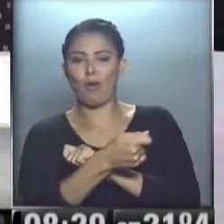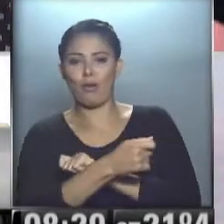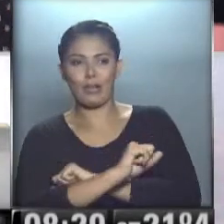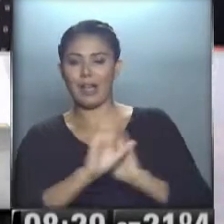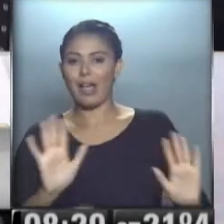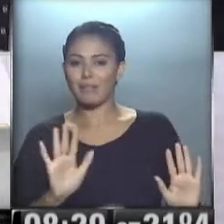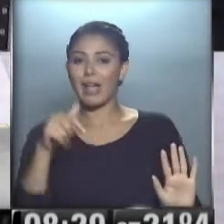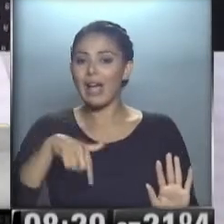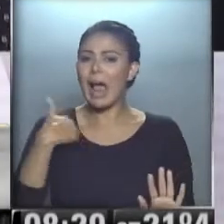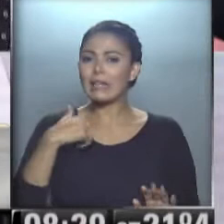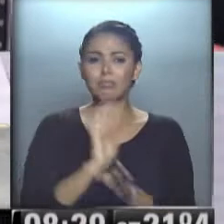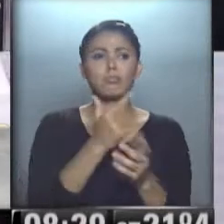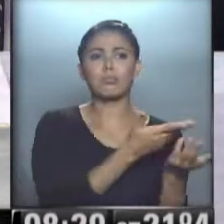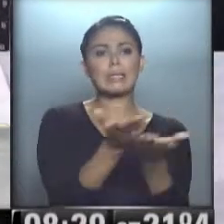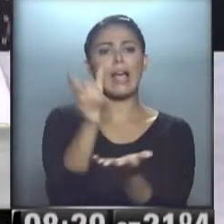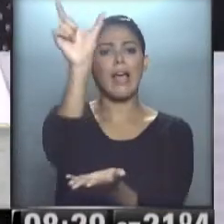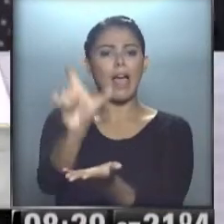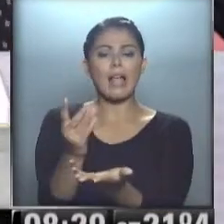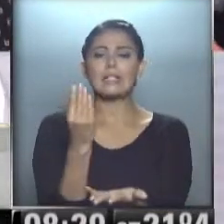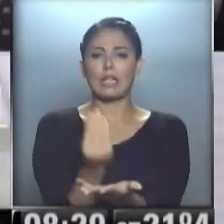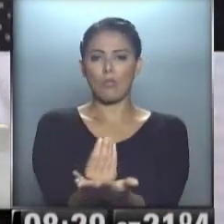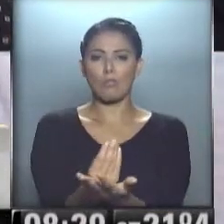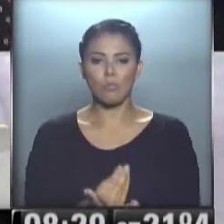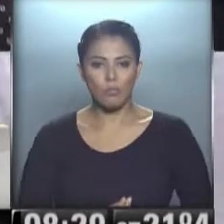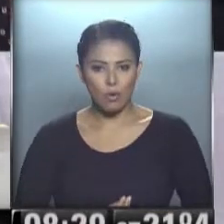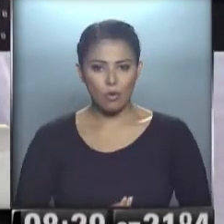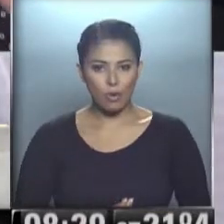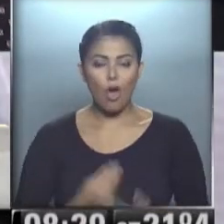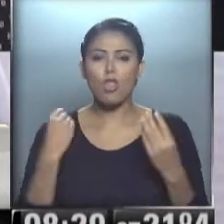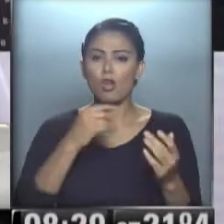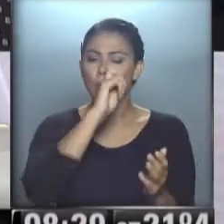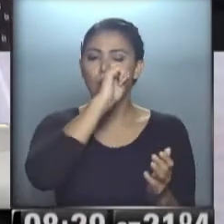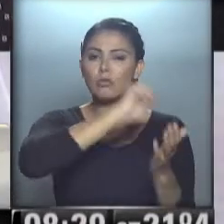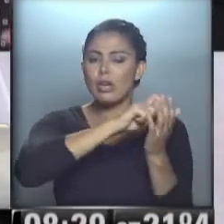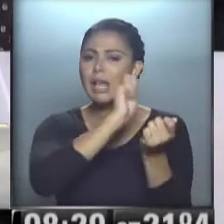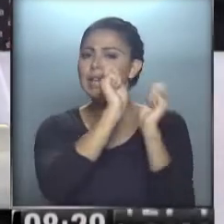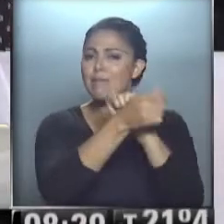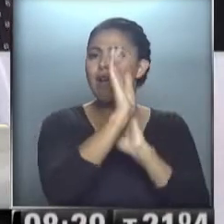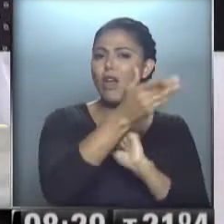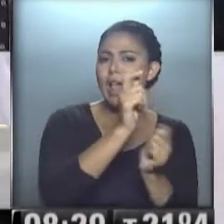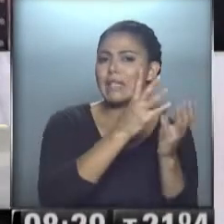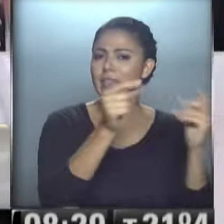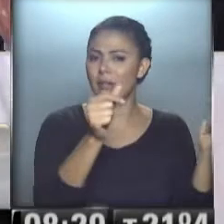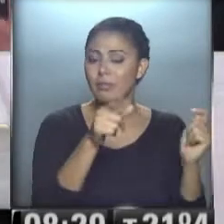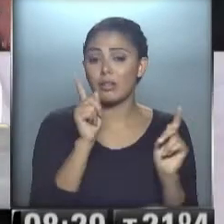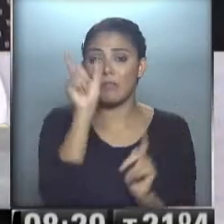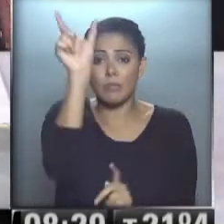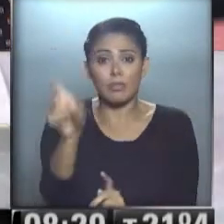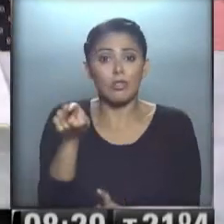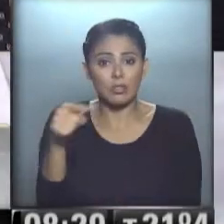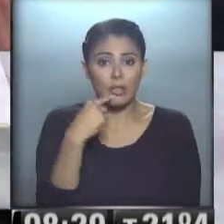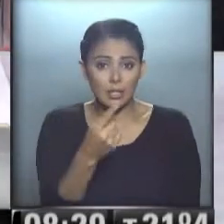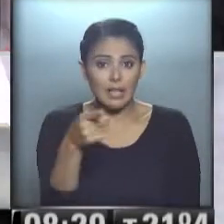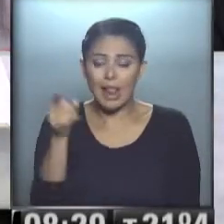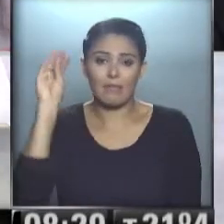argentina lo sigue presentando como un símbolo de cómo corrigió el tema de la violencia de nueva york cuando el propio julian y reconoce que